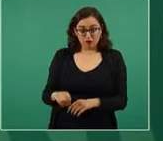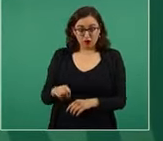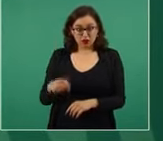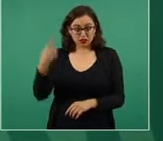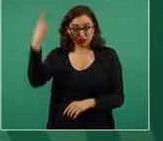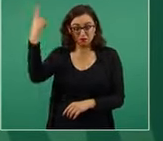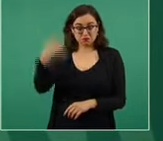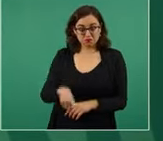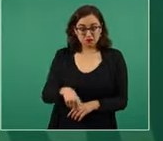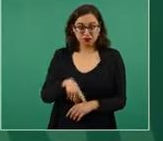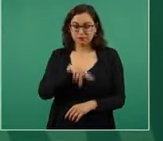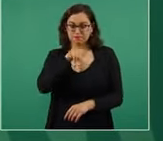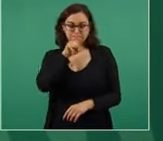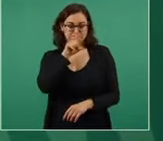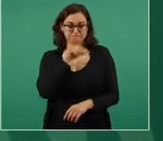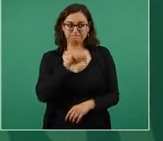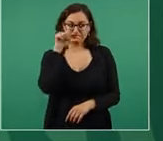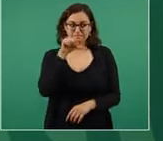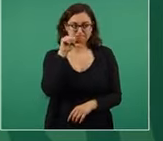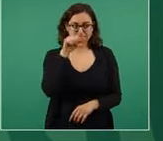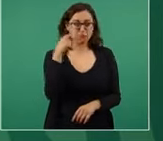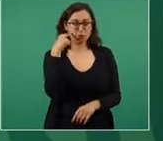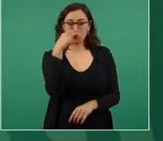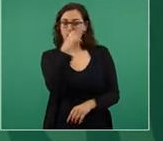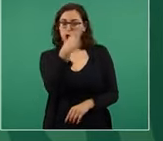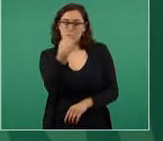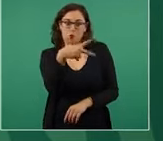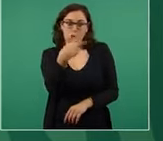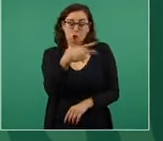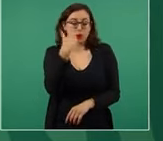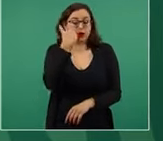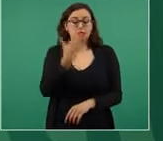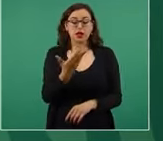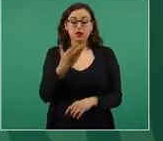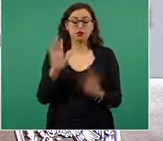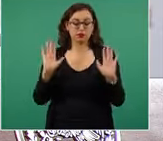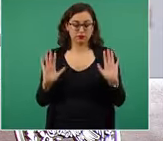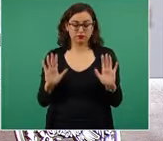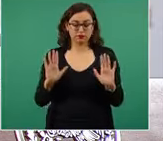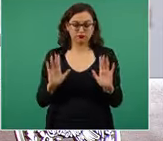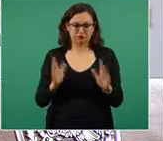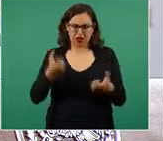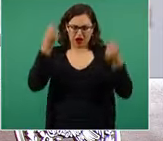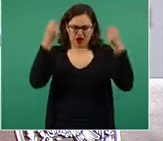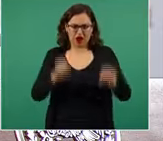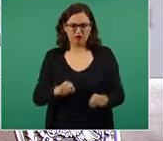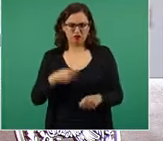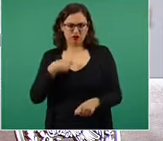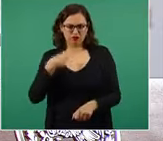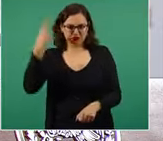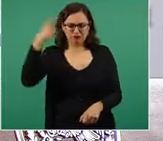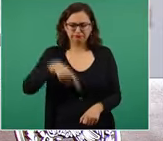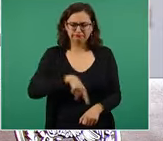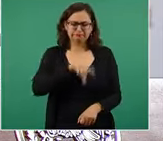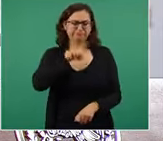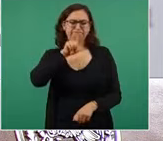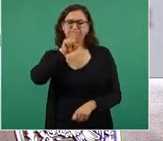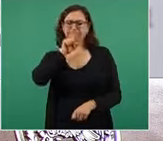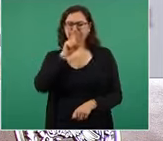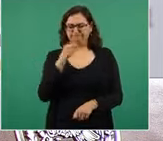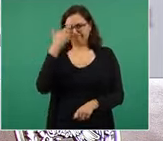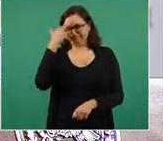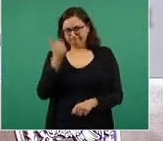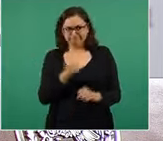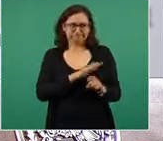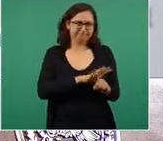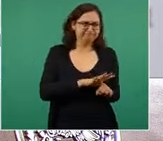es voluntario, nada por la fuerza, todo por la razón y el convencimiento.